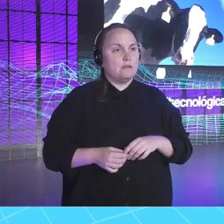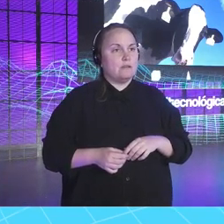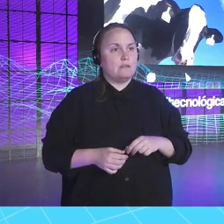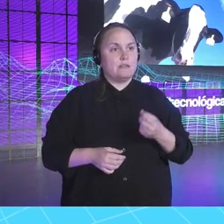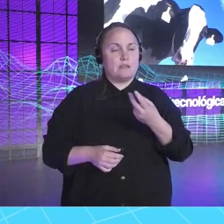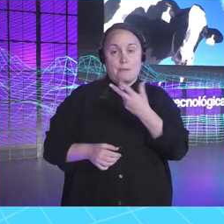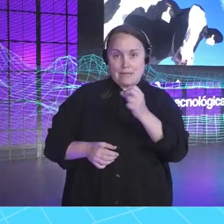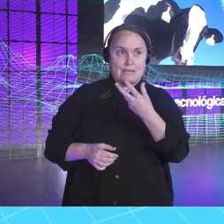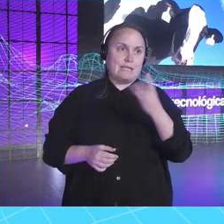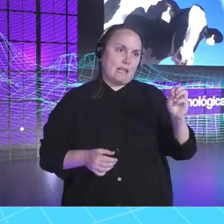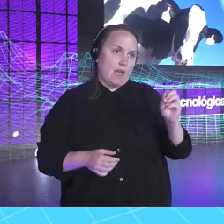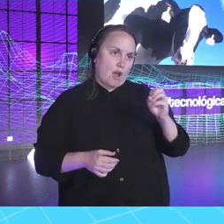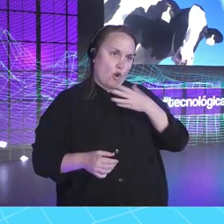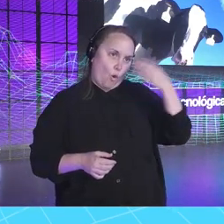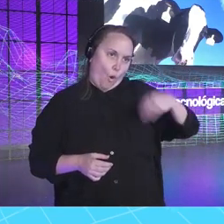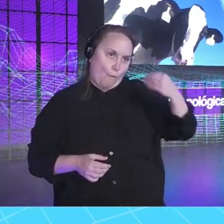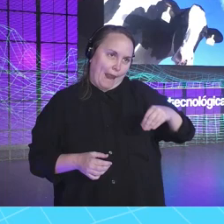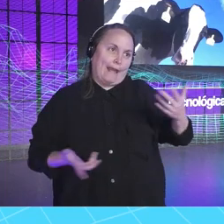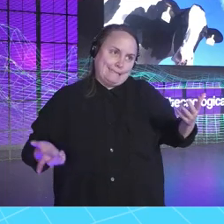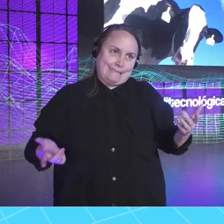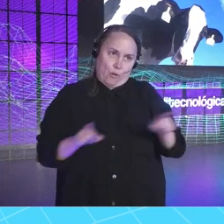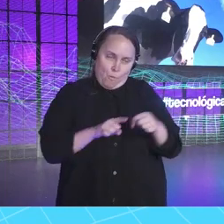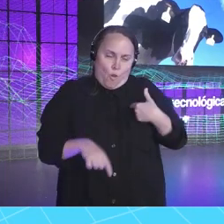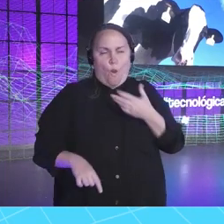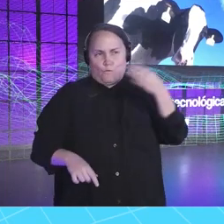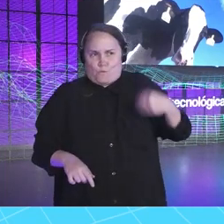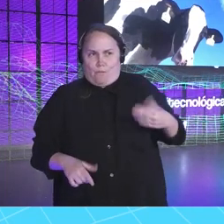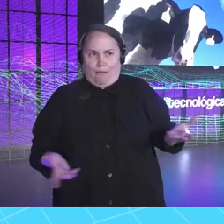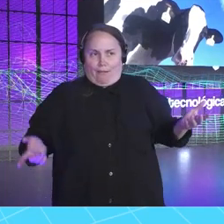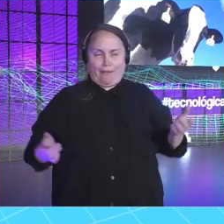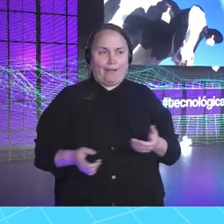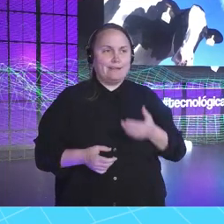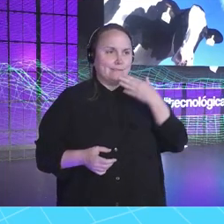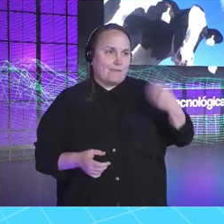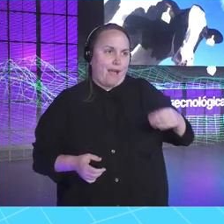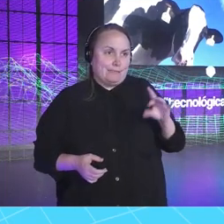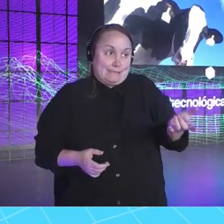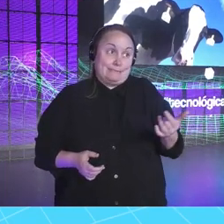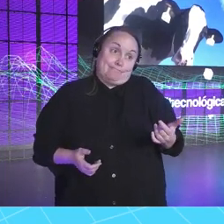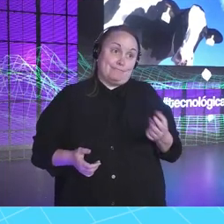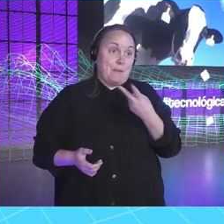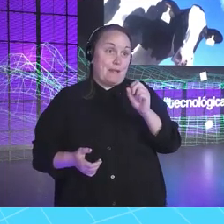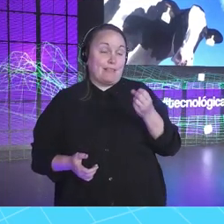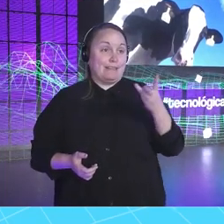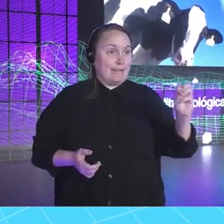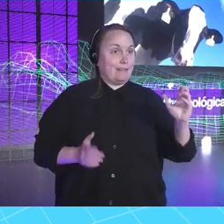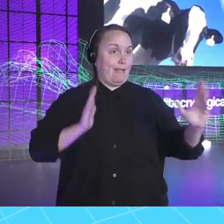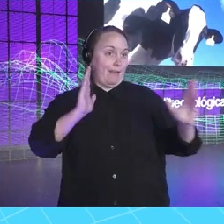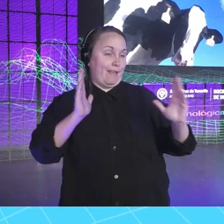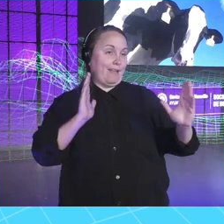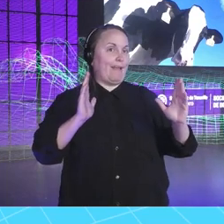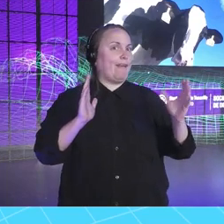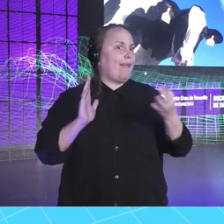de 20 a 30 chavales y claro como yo soy chaval Claro que sí vale o sea chavales como yo de 20 a 30 años que